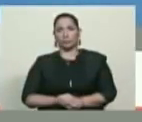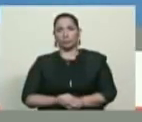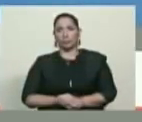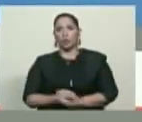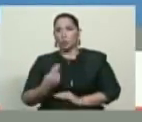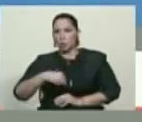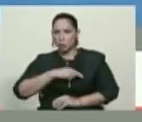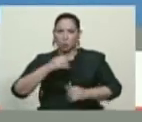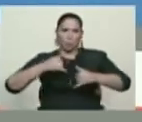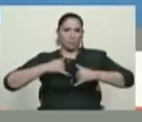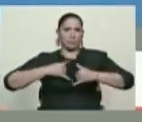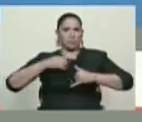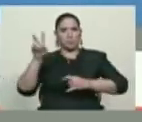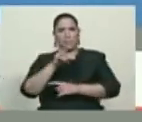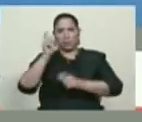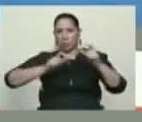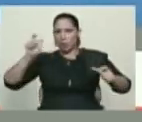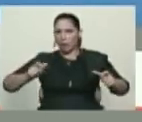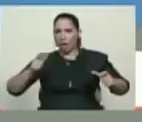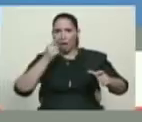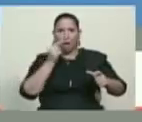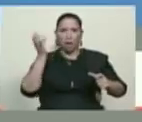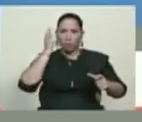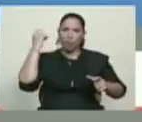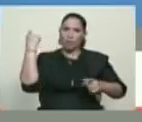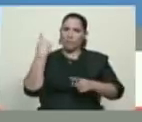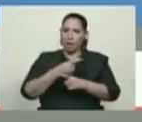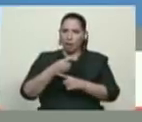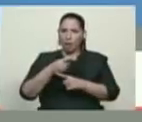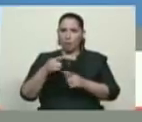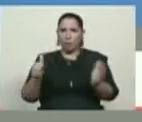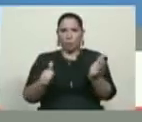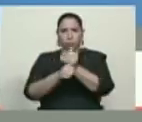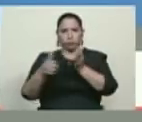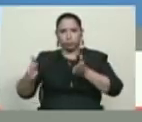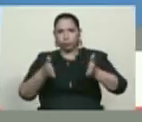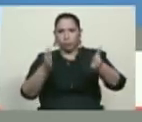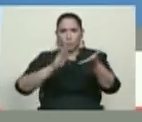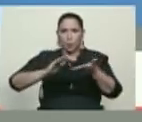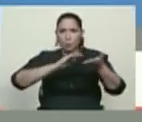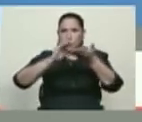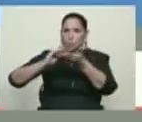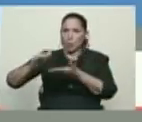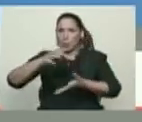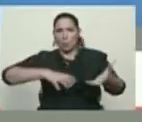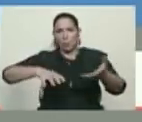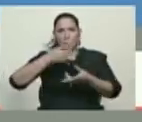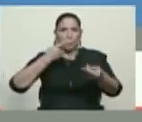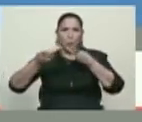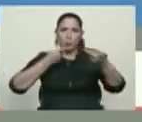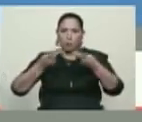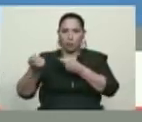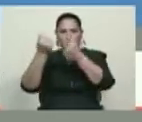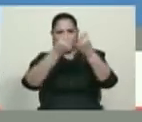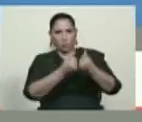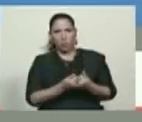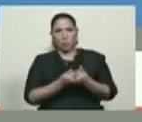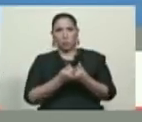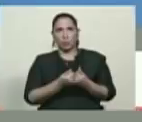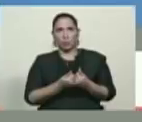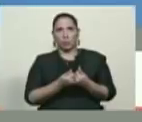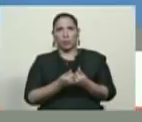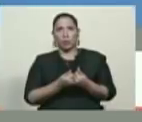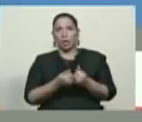venezolanos y las venezolanas que deben encontrar los caminos, las soluciones en lo político, en lo económico, en la esfera